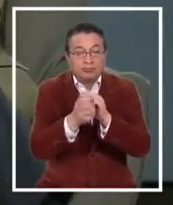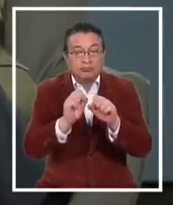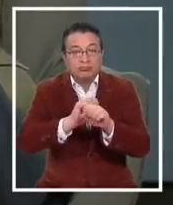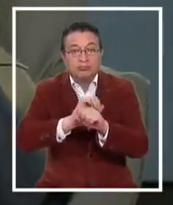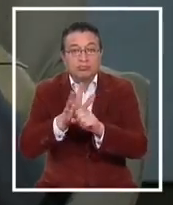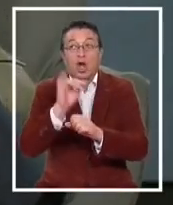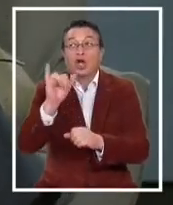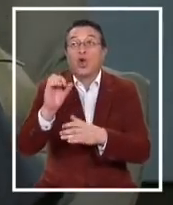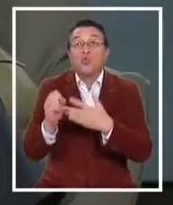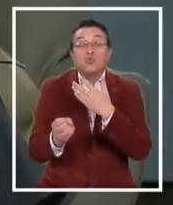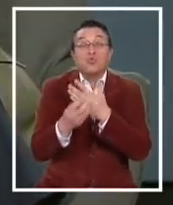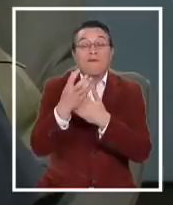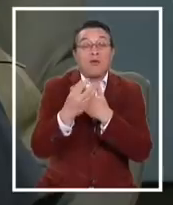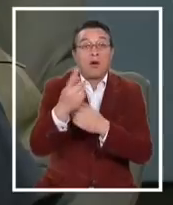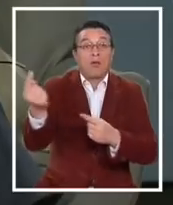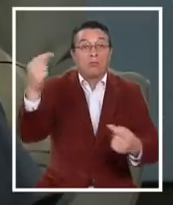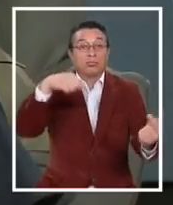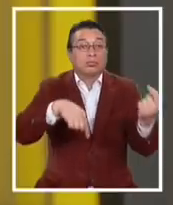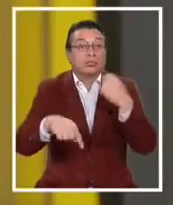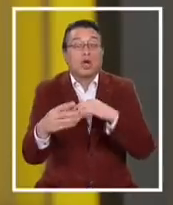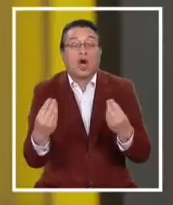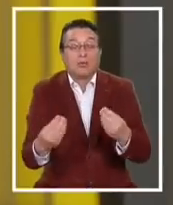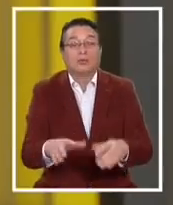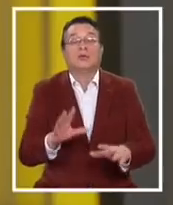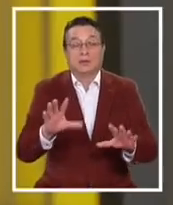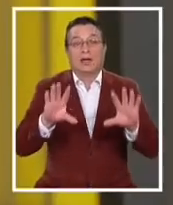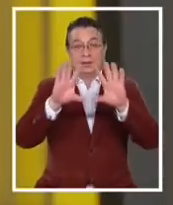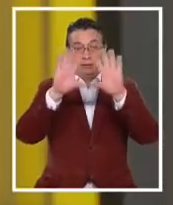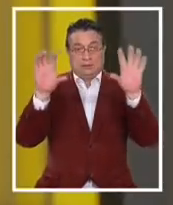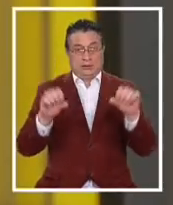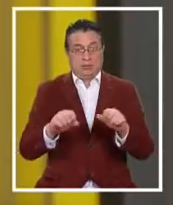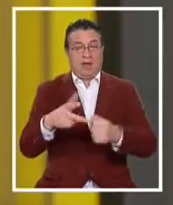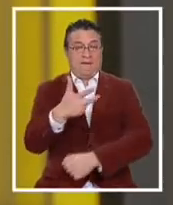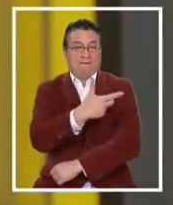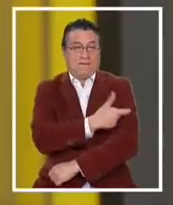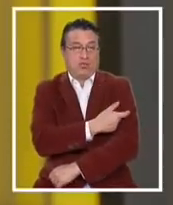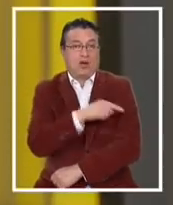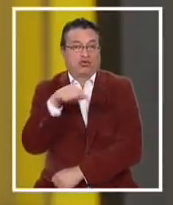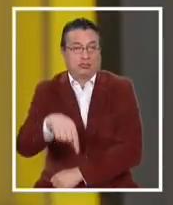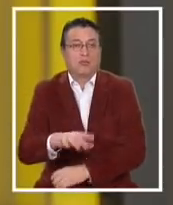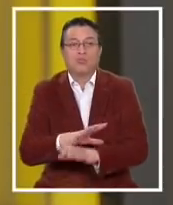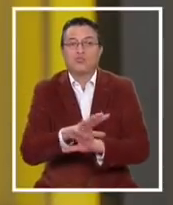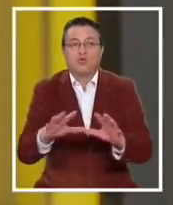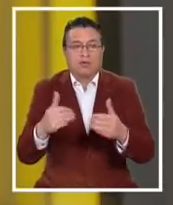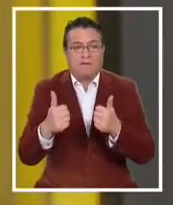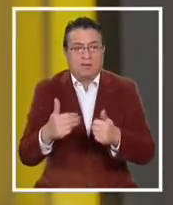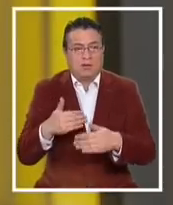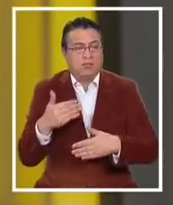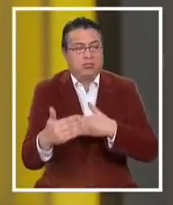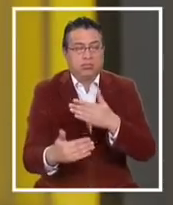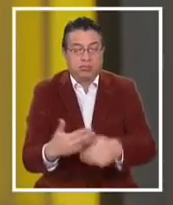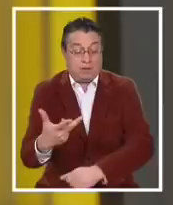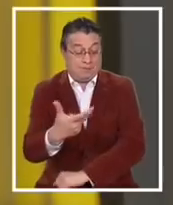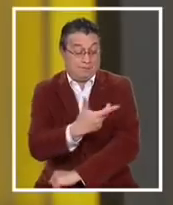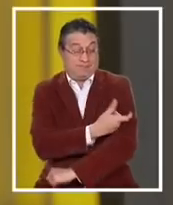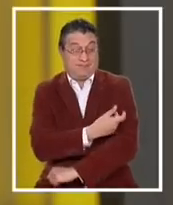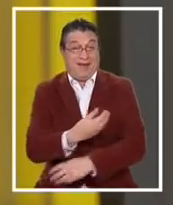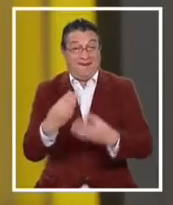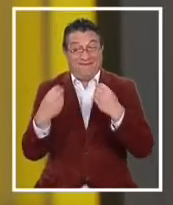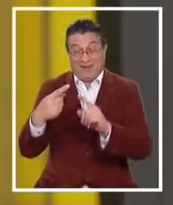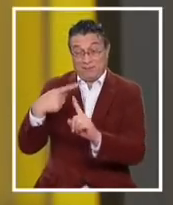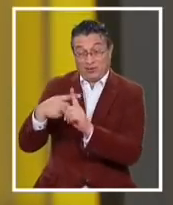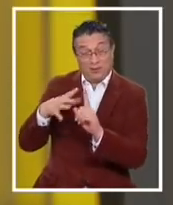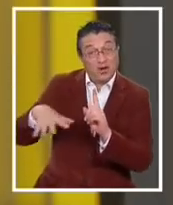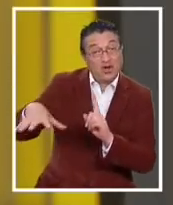por conocerse, quizás. A ver, el sistema de vacunación ha funcionado muy bien, ha sido muy eficiente, pero para que la vacuna sirva a nivel